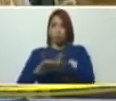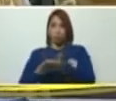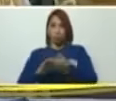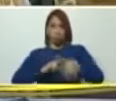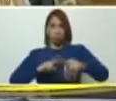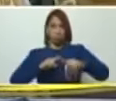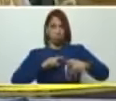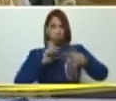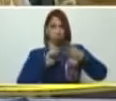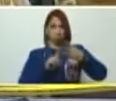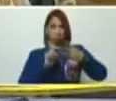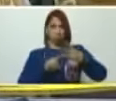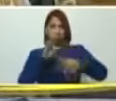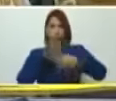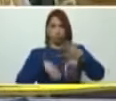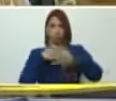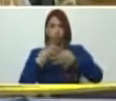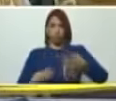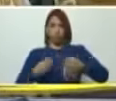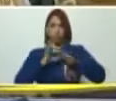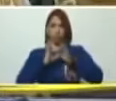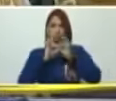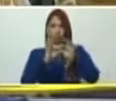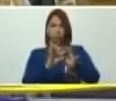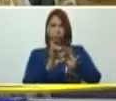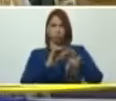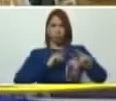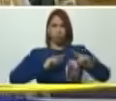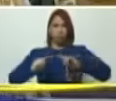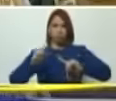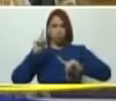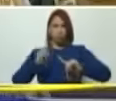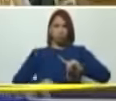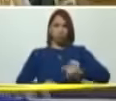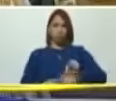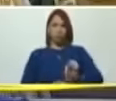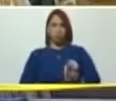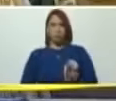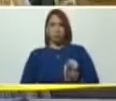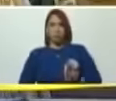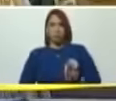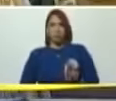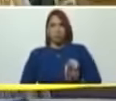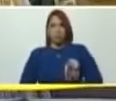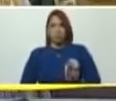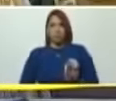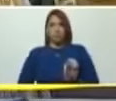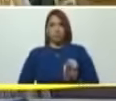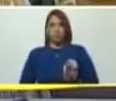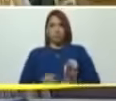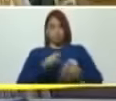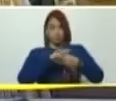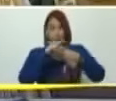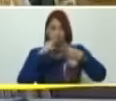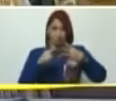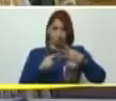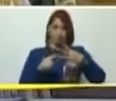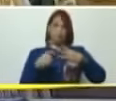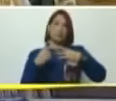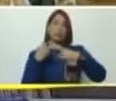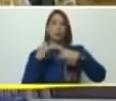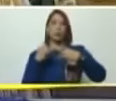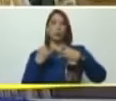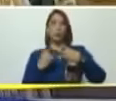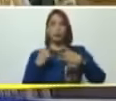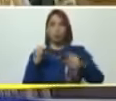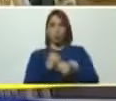agenda concreta de acción de cada uno. Mapa de soluciones, agenda concreta de acción. Son tres instrumentos de trabajo